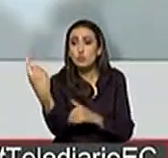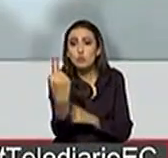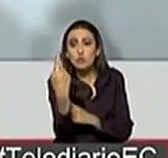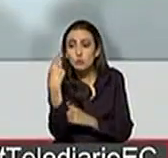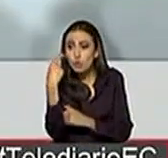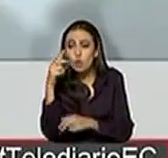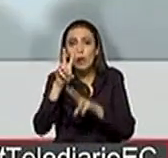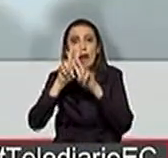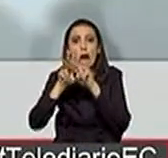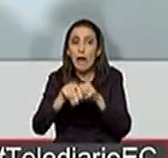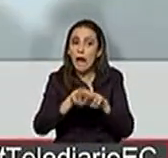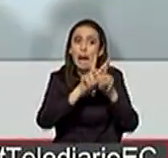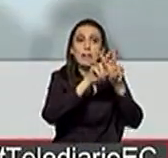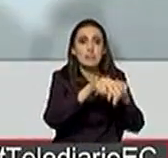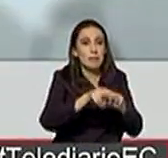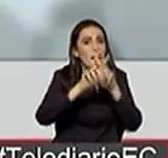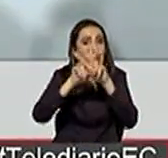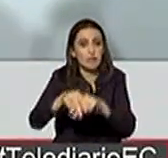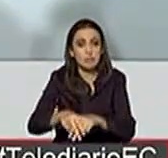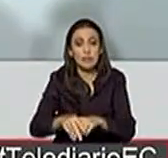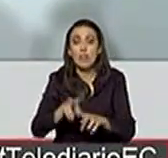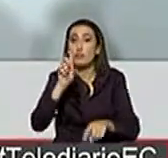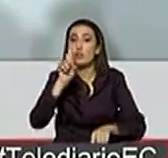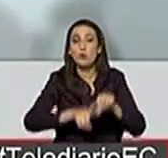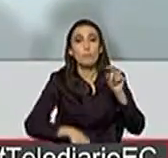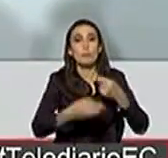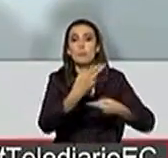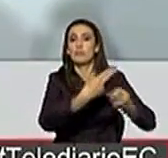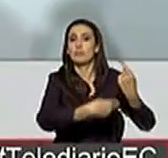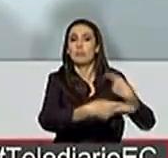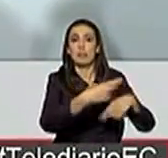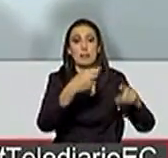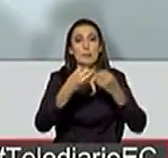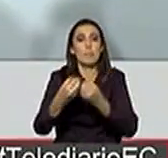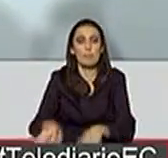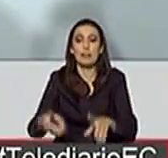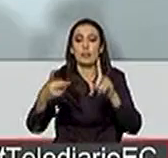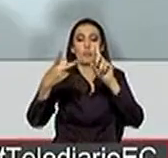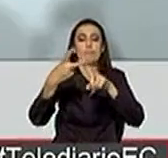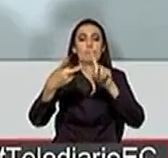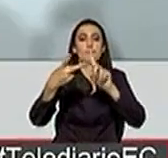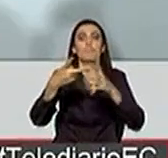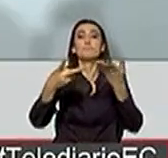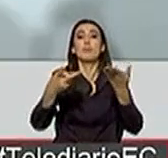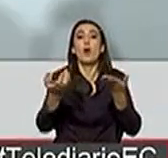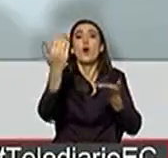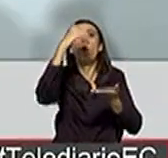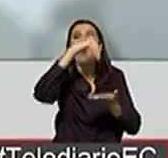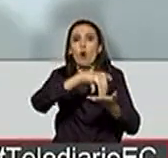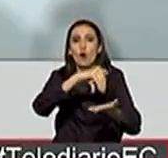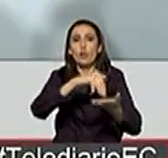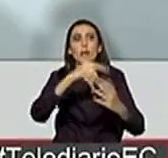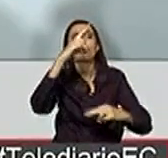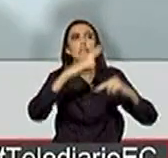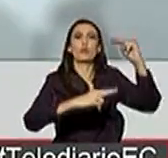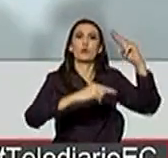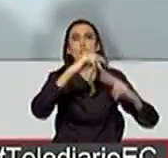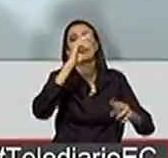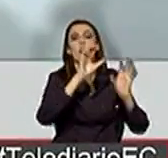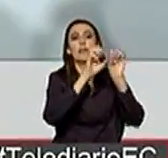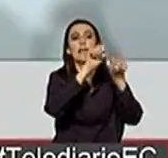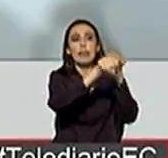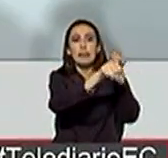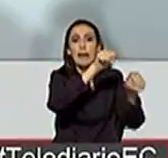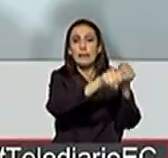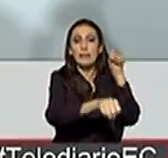analizar hemos dejado de vender petróleo una perdida segunda pérdida reparar los pozos que pueden estar